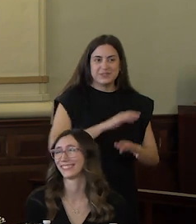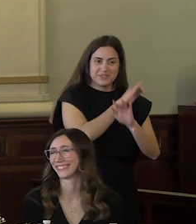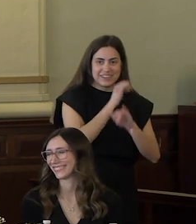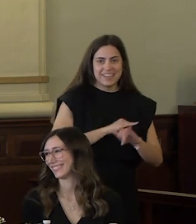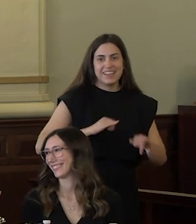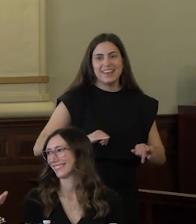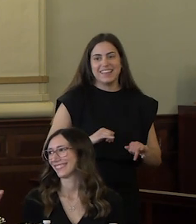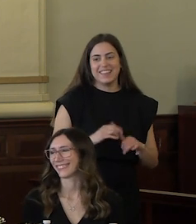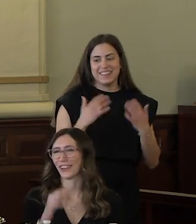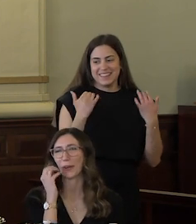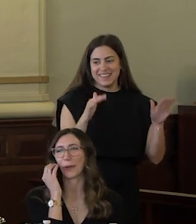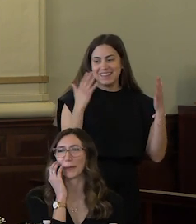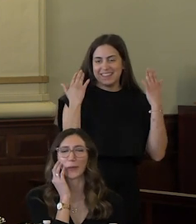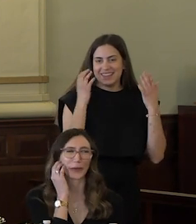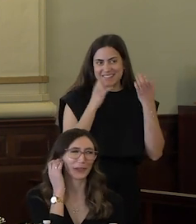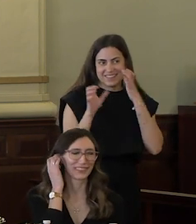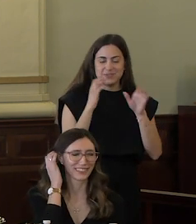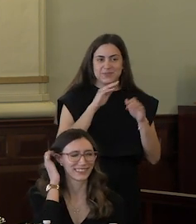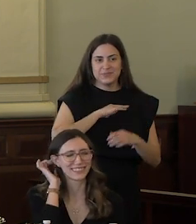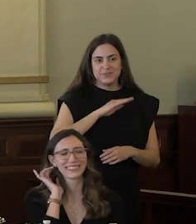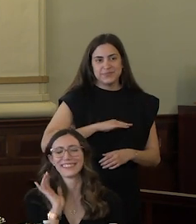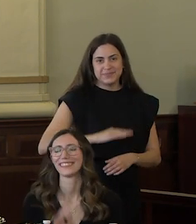cumpleaños feliz,